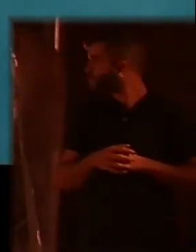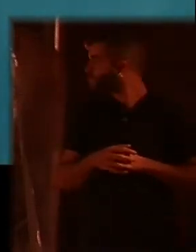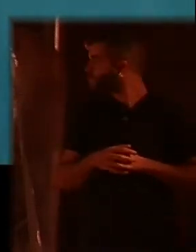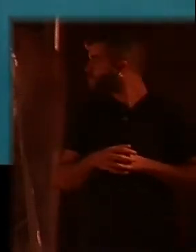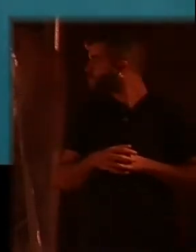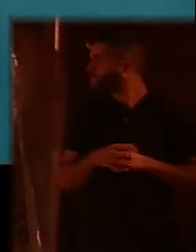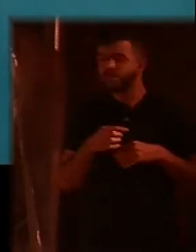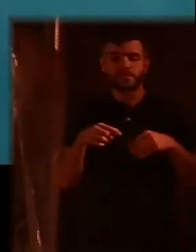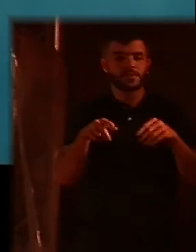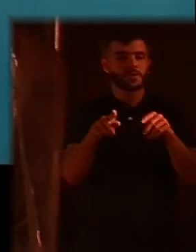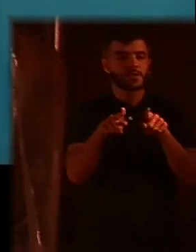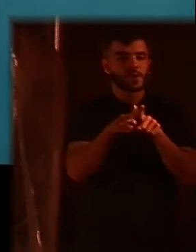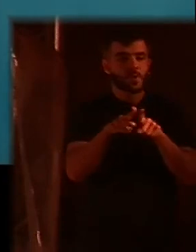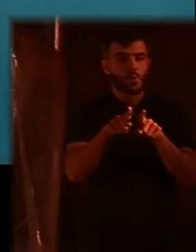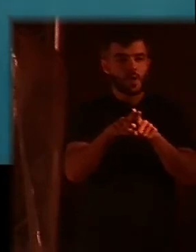Como